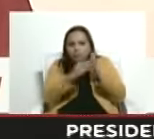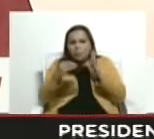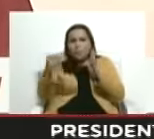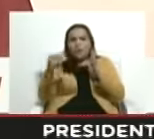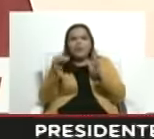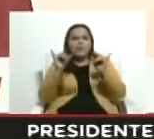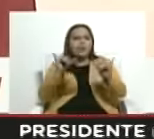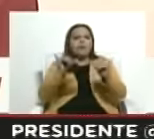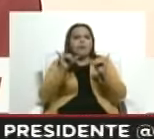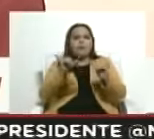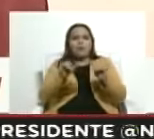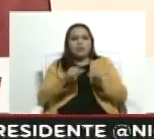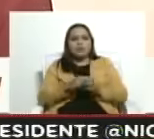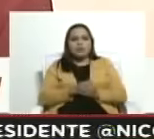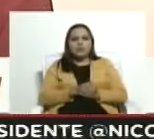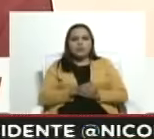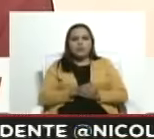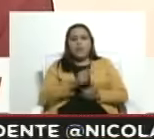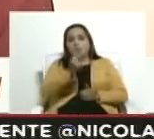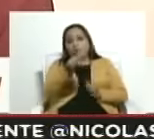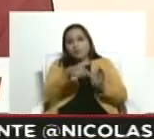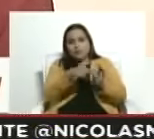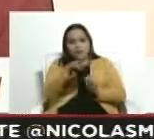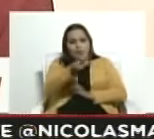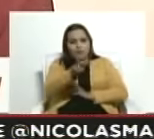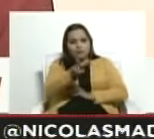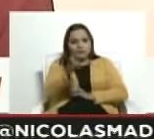aquellos del 2002.